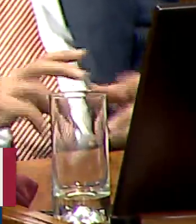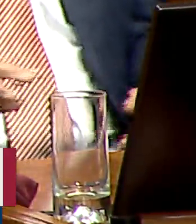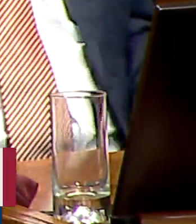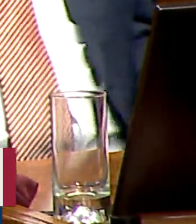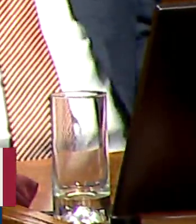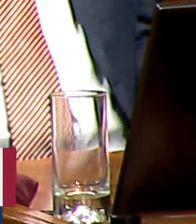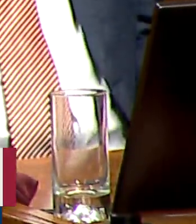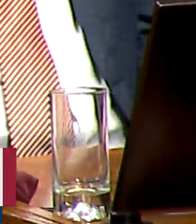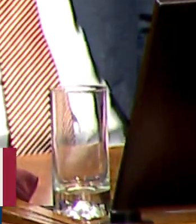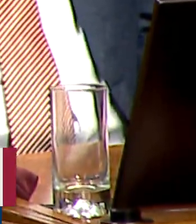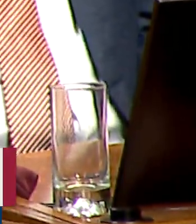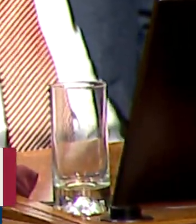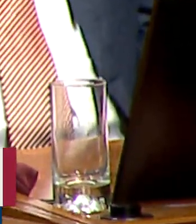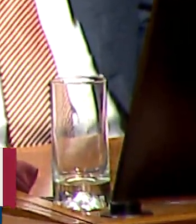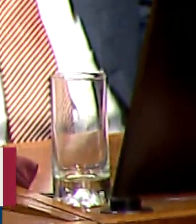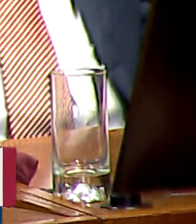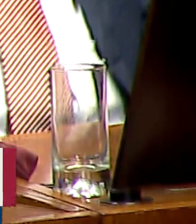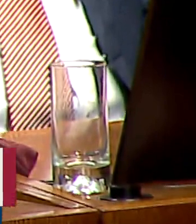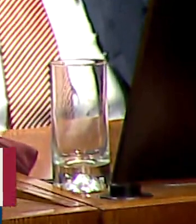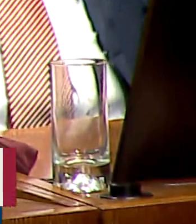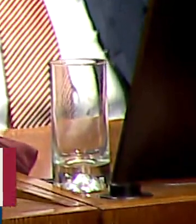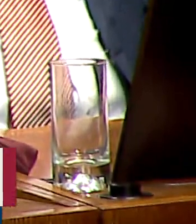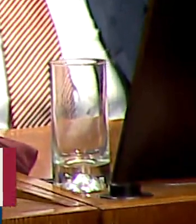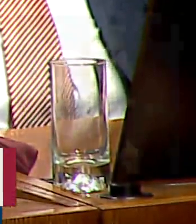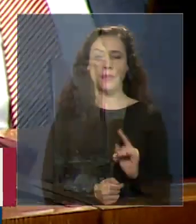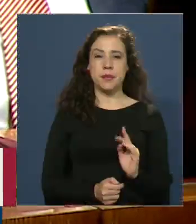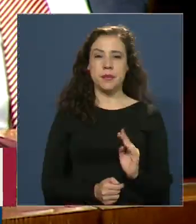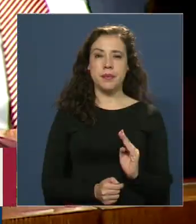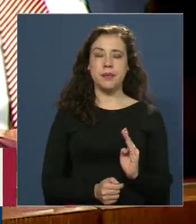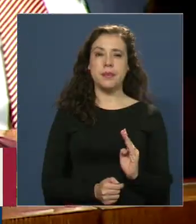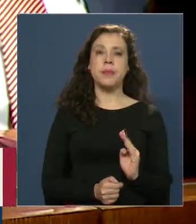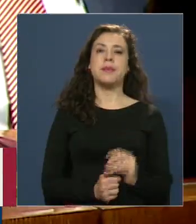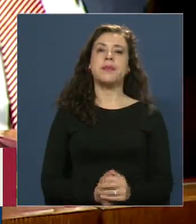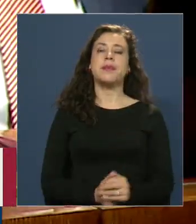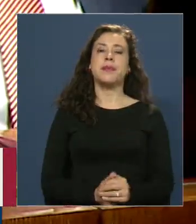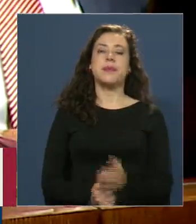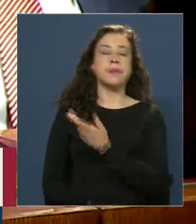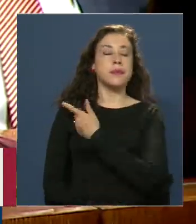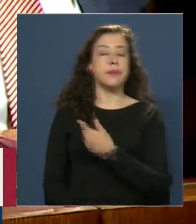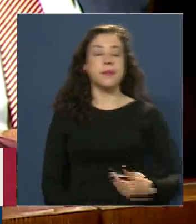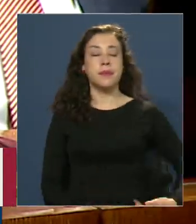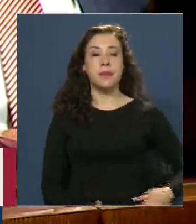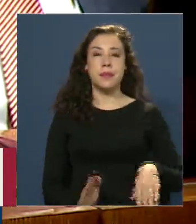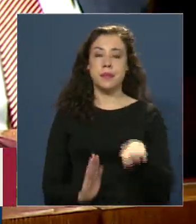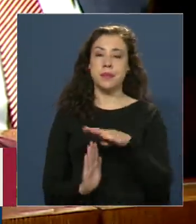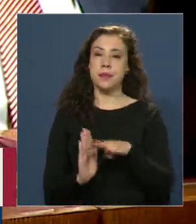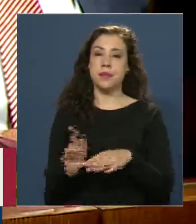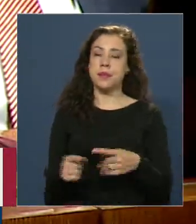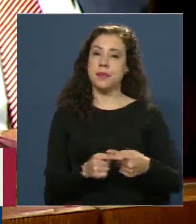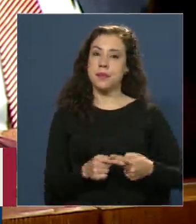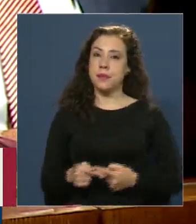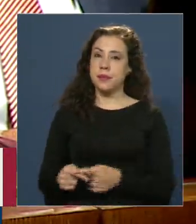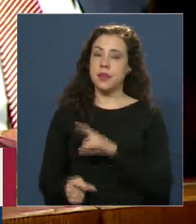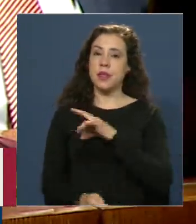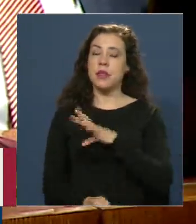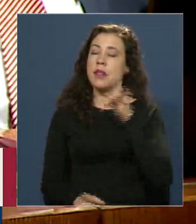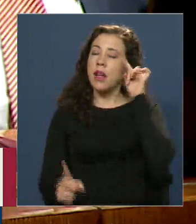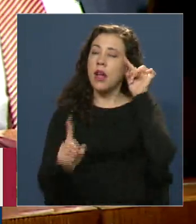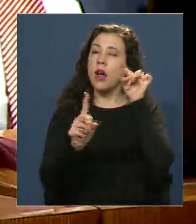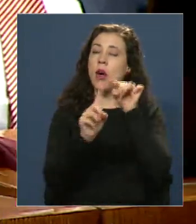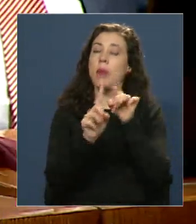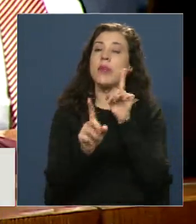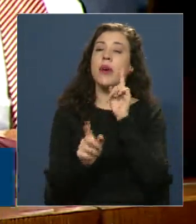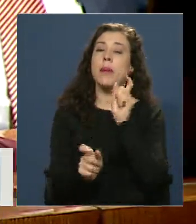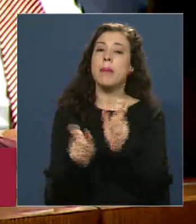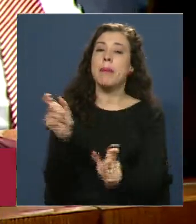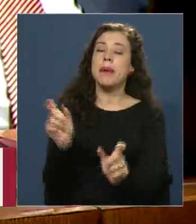Desarrollo Social y Familia y a los subsecretarios que hoy día lo acompañan. Presidente, los programas sociales en Chile están dirigidos hacia las